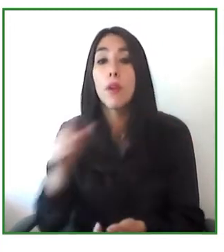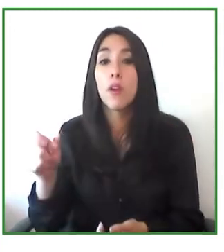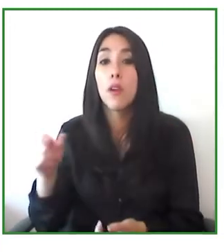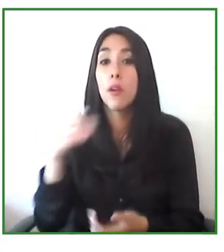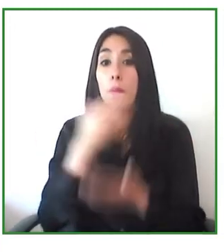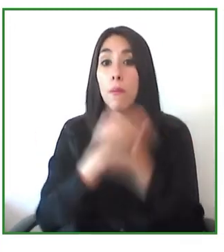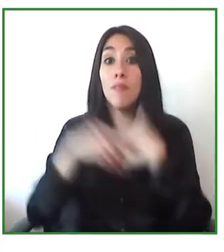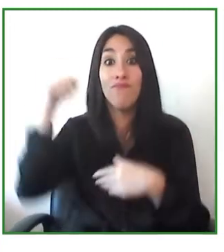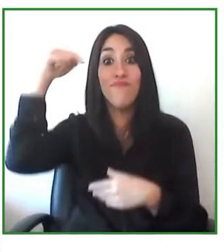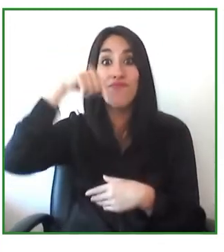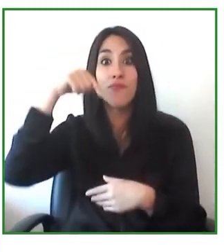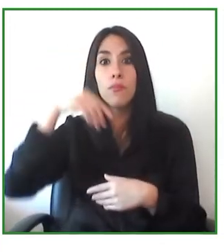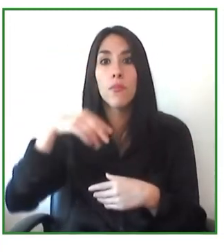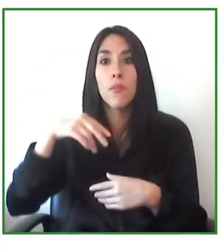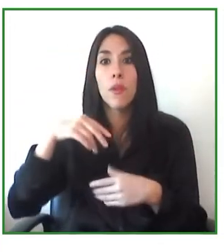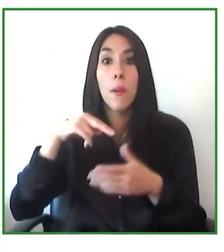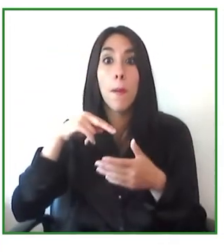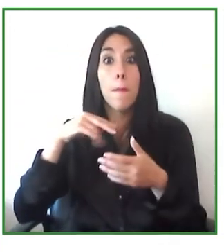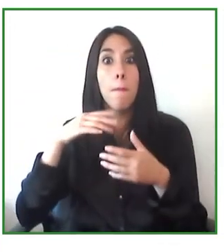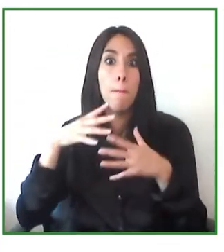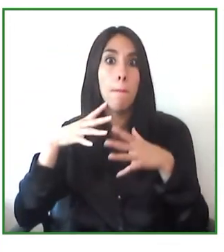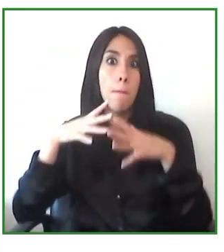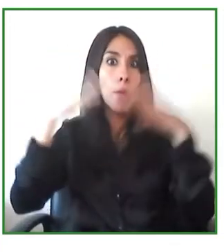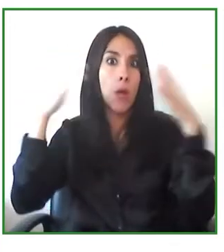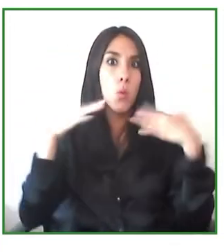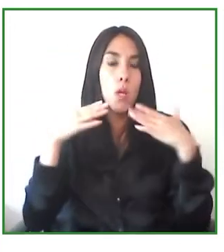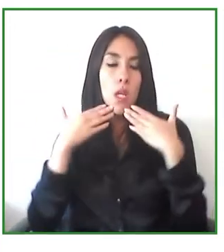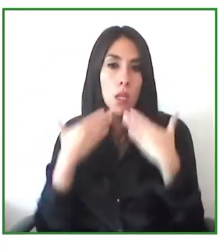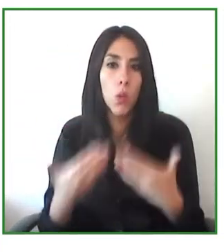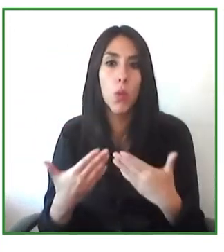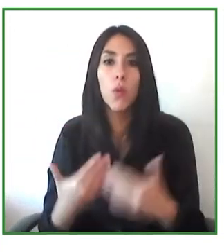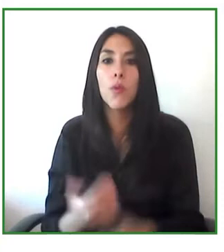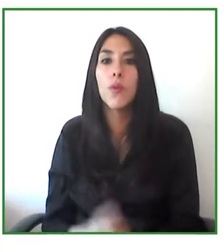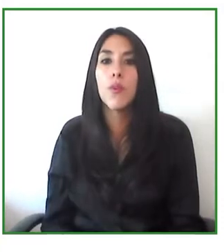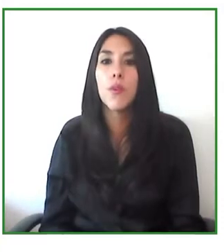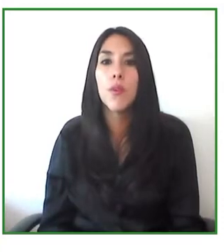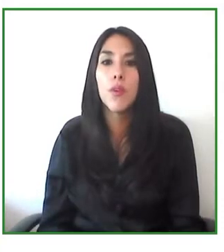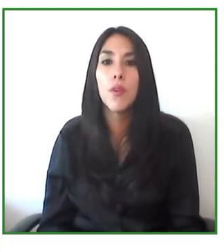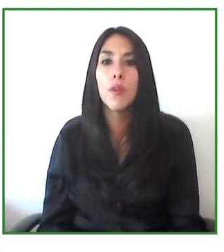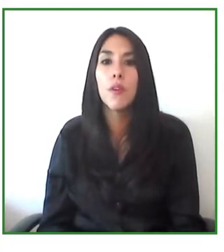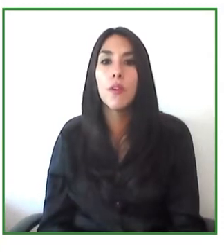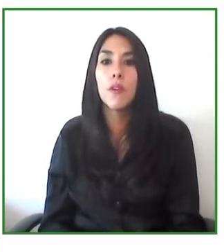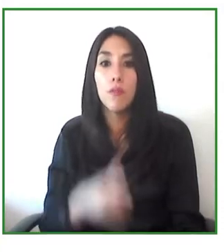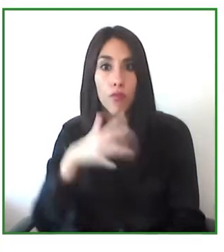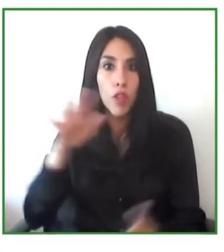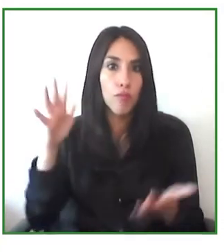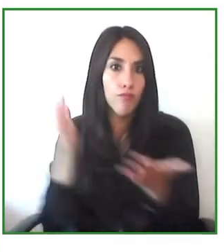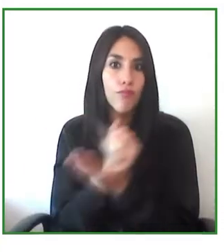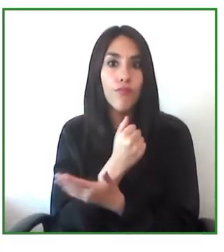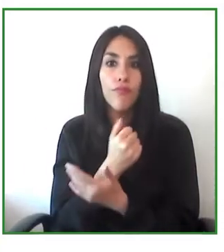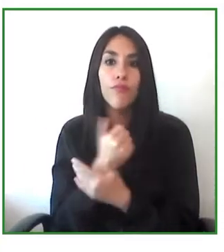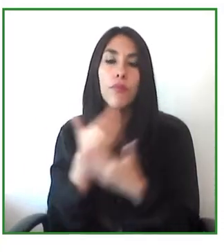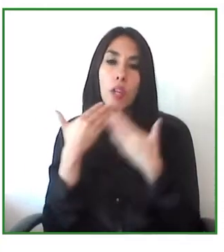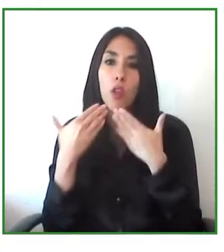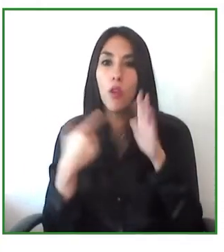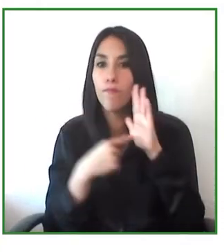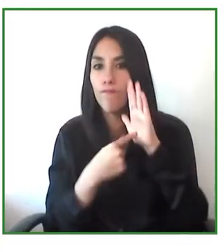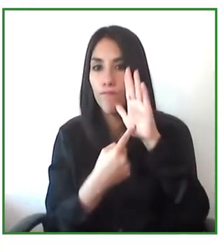por la invitación y pues éxitos en la presentación de estas soluciones tecnológicas. Gracias, Henry.